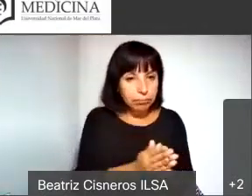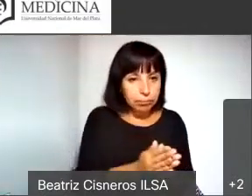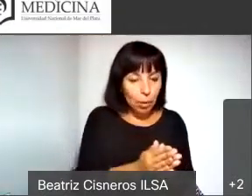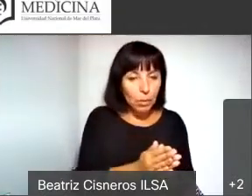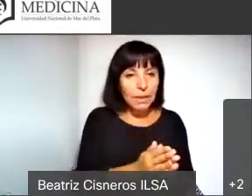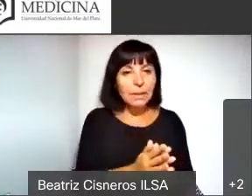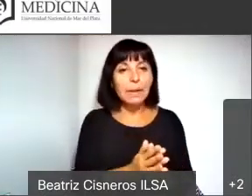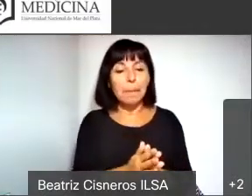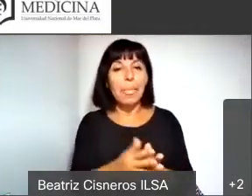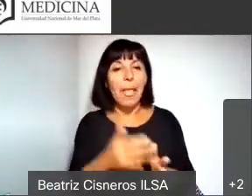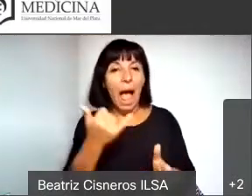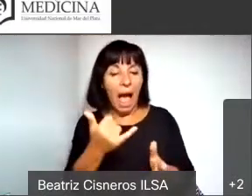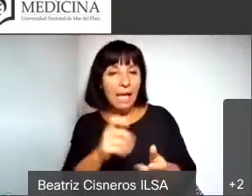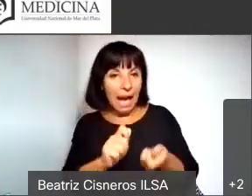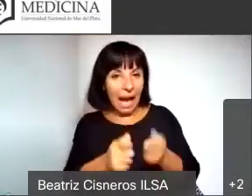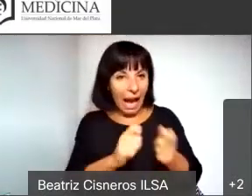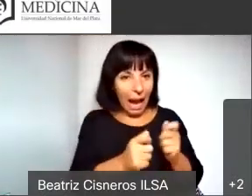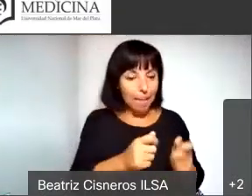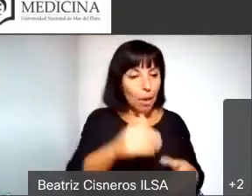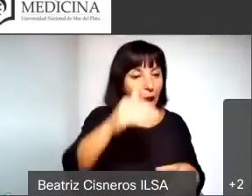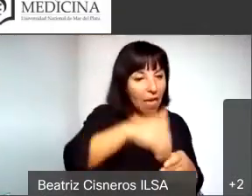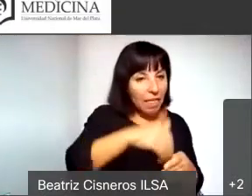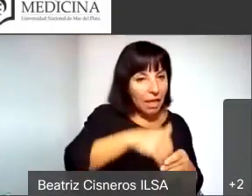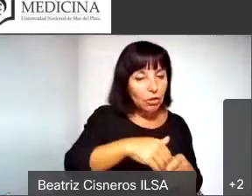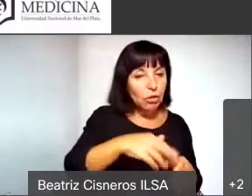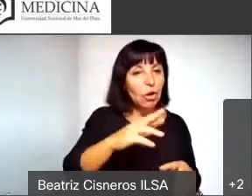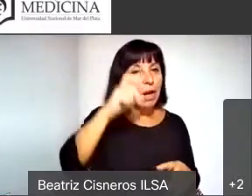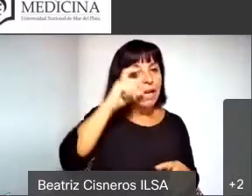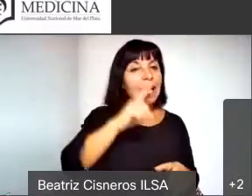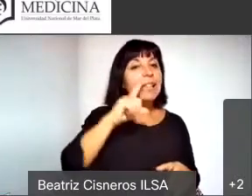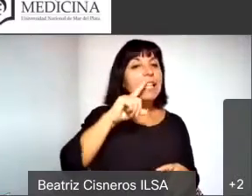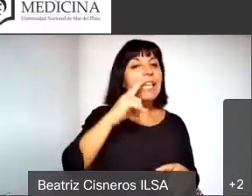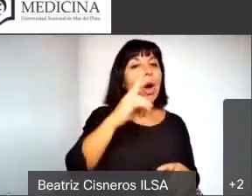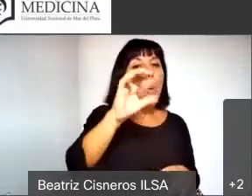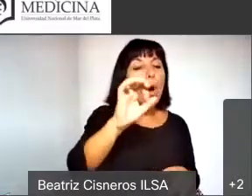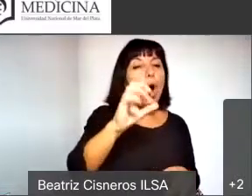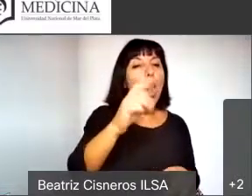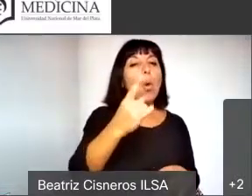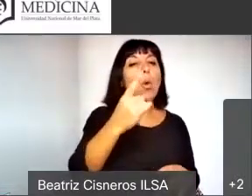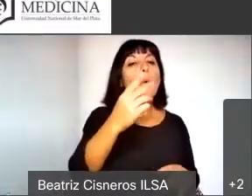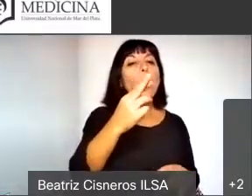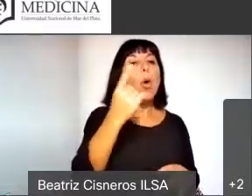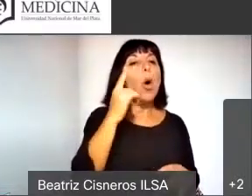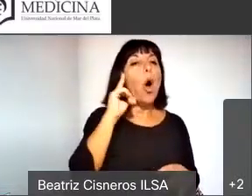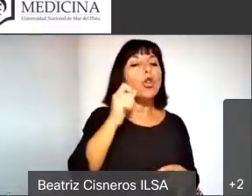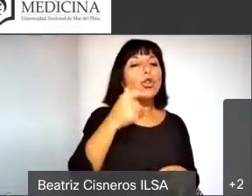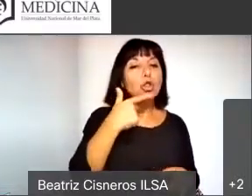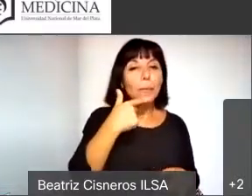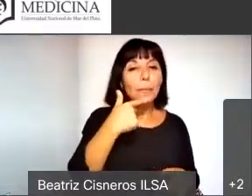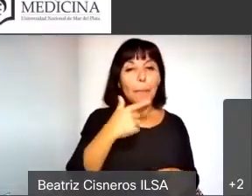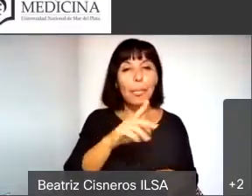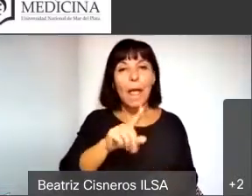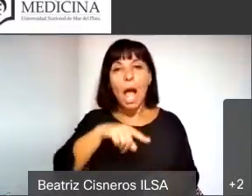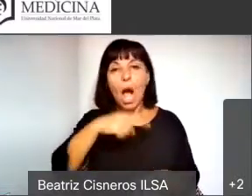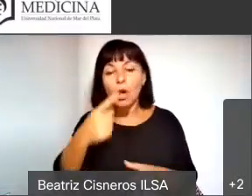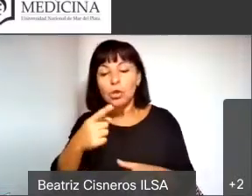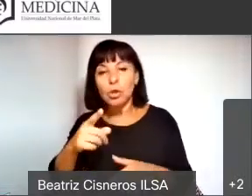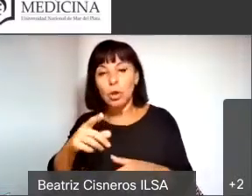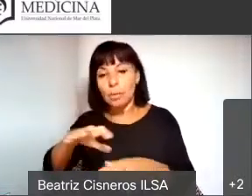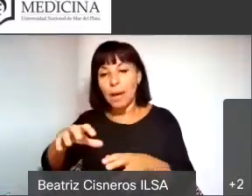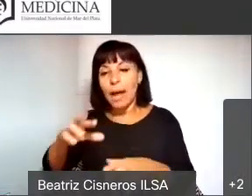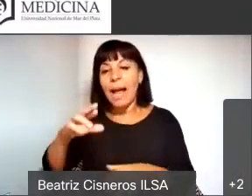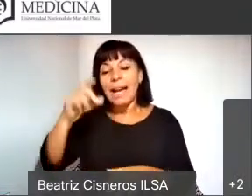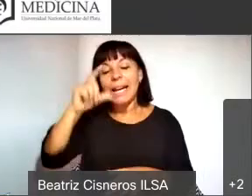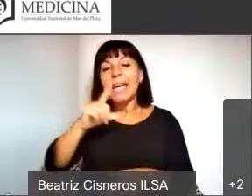sufren modificaciones dentro del retículo endoplásmico rugoso. Y por otro lado tenemos el retículo endoplásmico